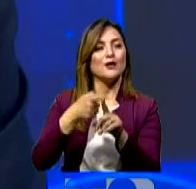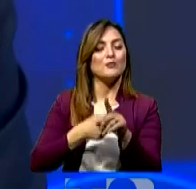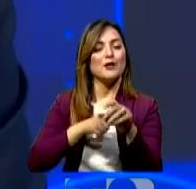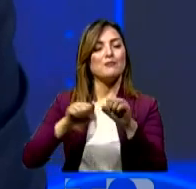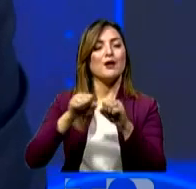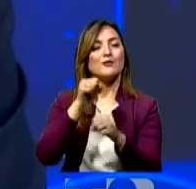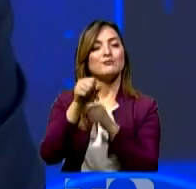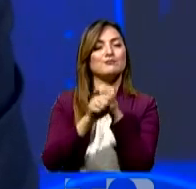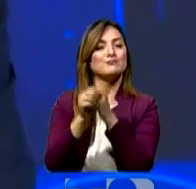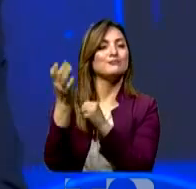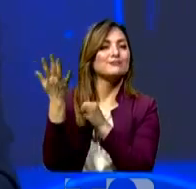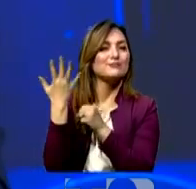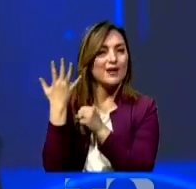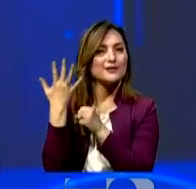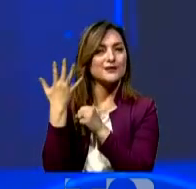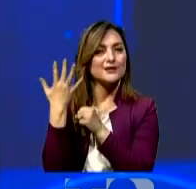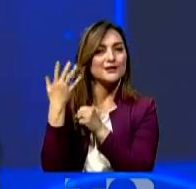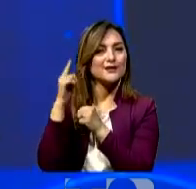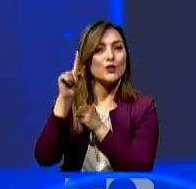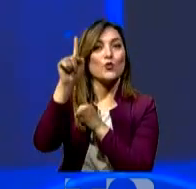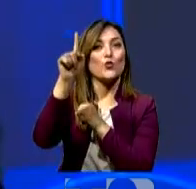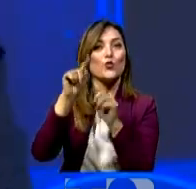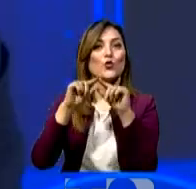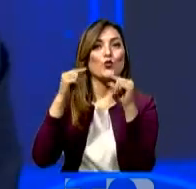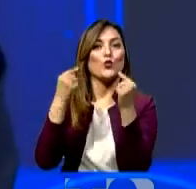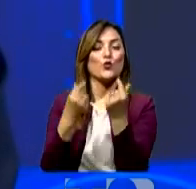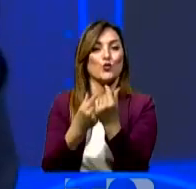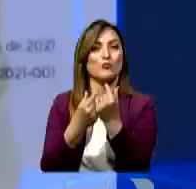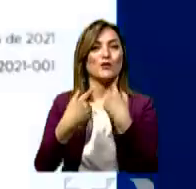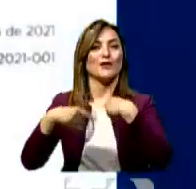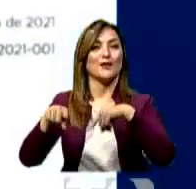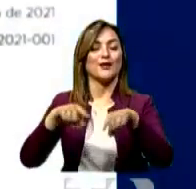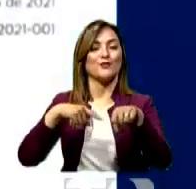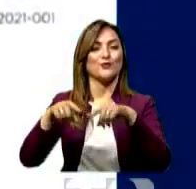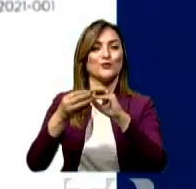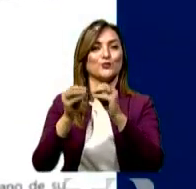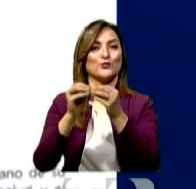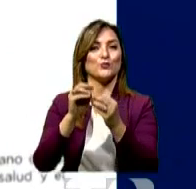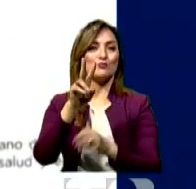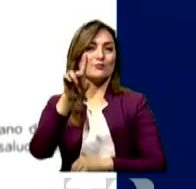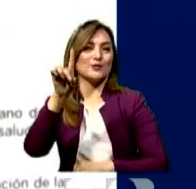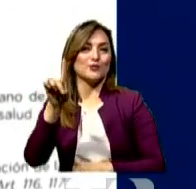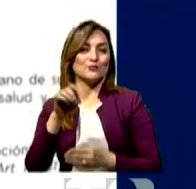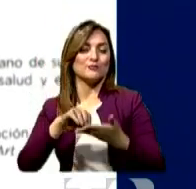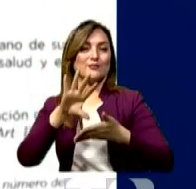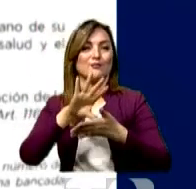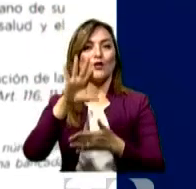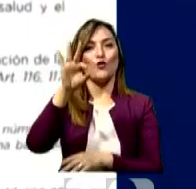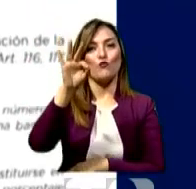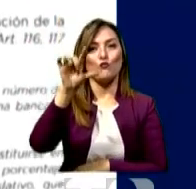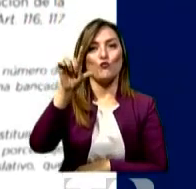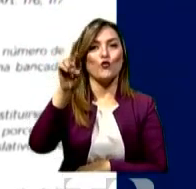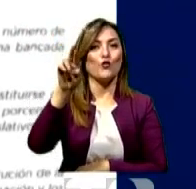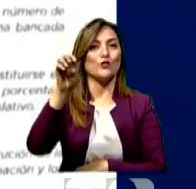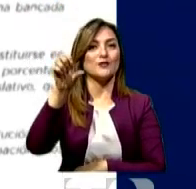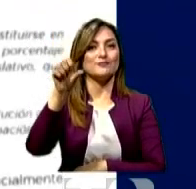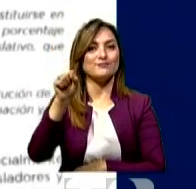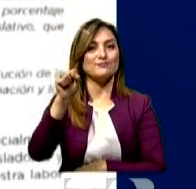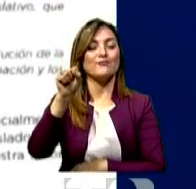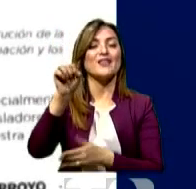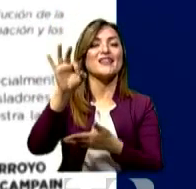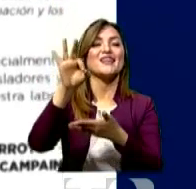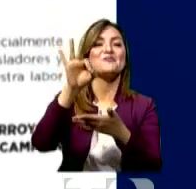pasado cuando hicieron una sola bancada y estaba el jefe de bloque de creo el asambleísta flores como representante está la